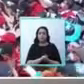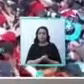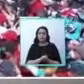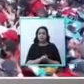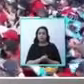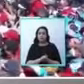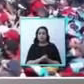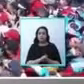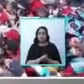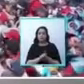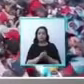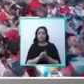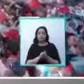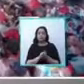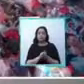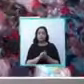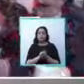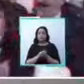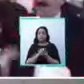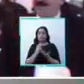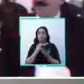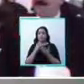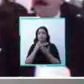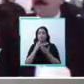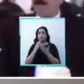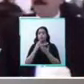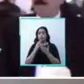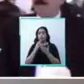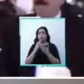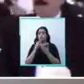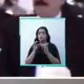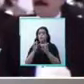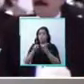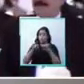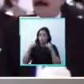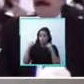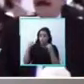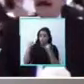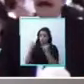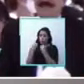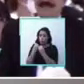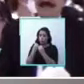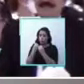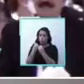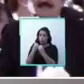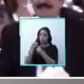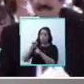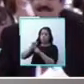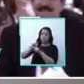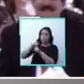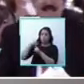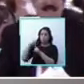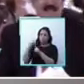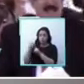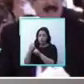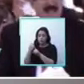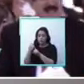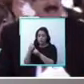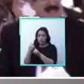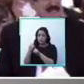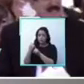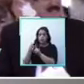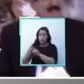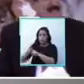que eso deberá ser objeto de discusión en las asambleas del partido, ¿verdad? Obviamente ha estado implantado esta